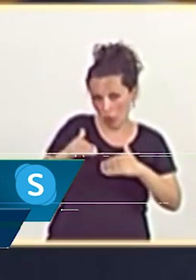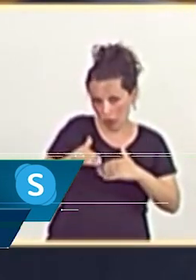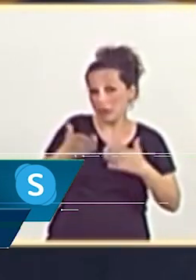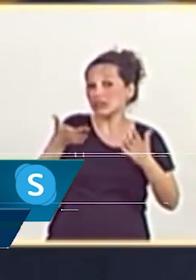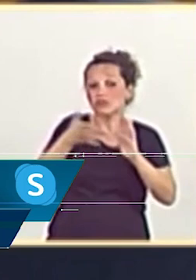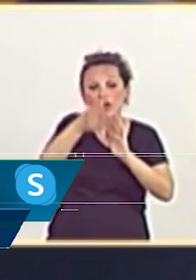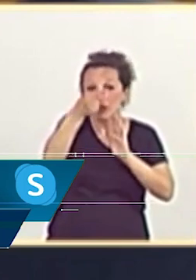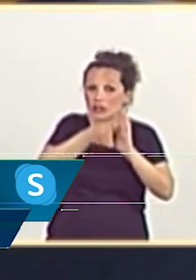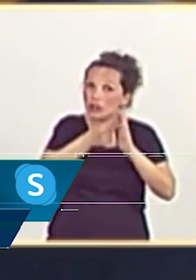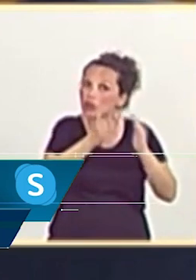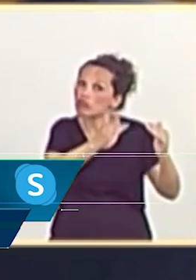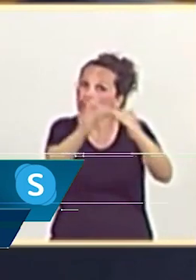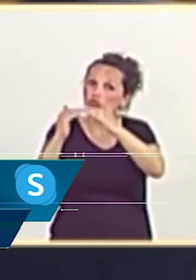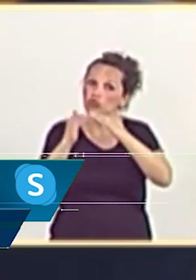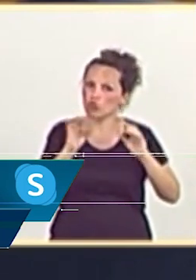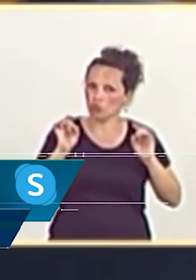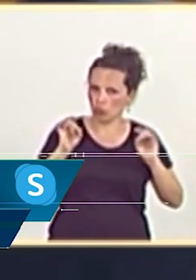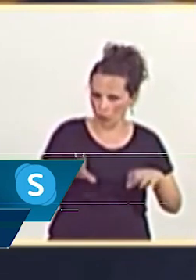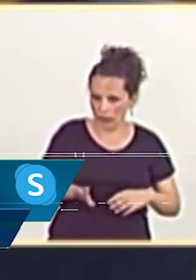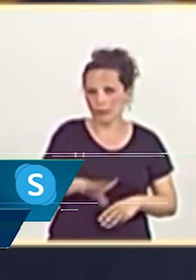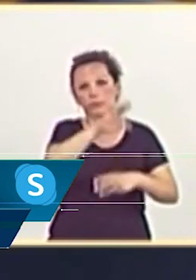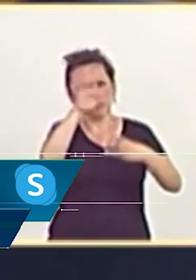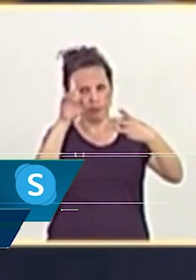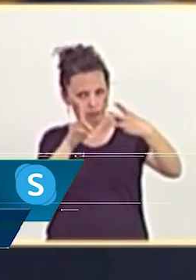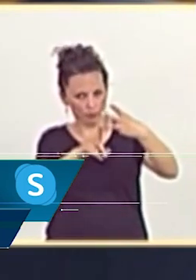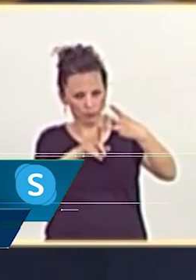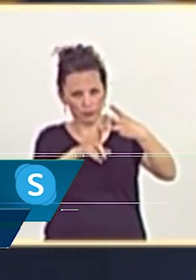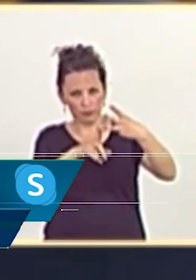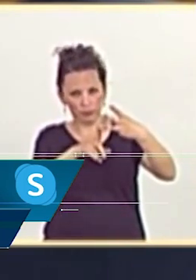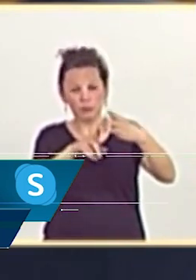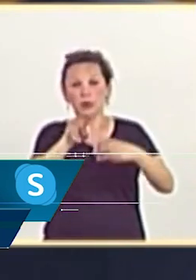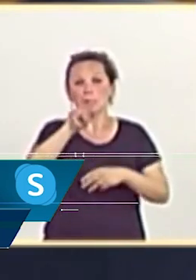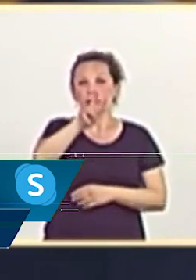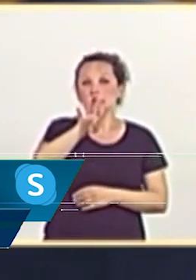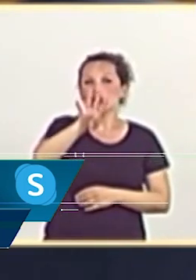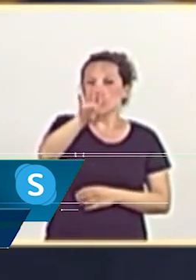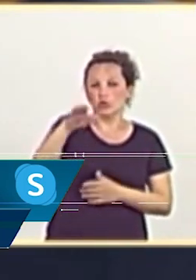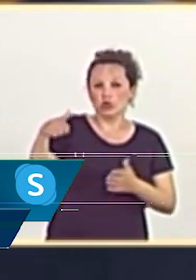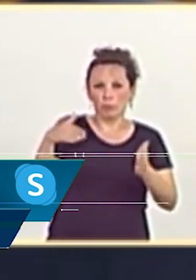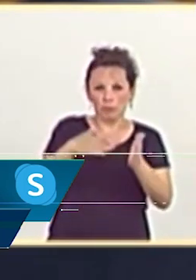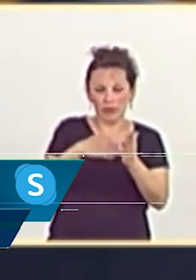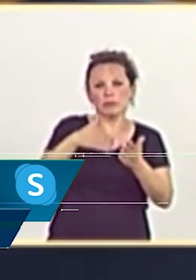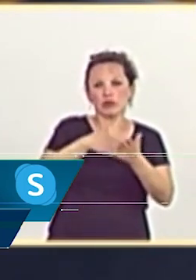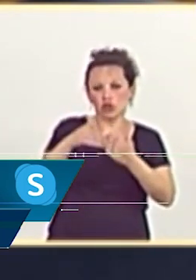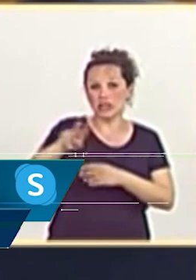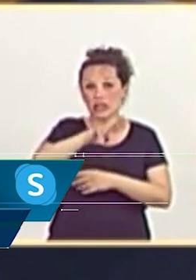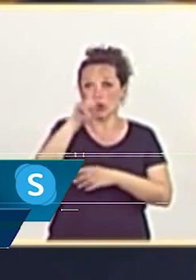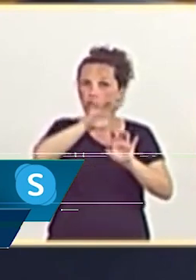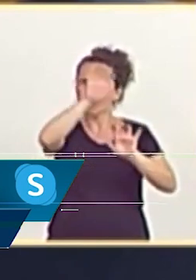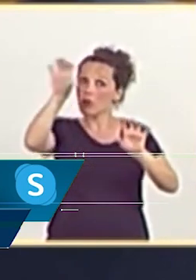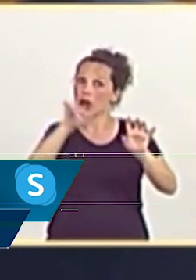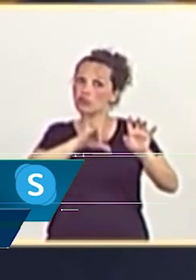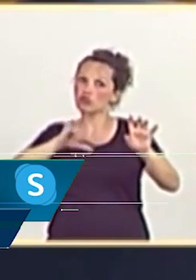y desfachatez, que así lo hemos denunciado, y si lo hemos denunciado a la